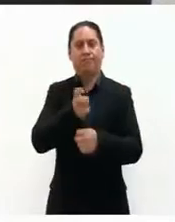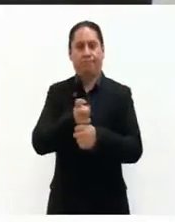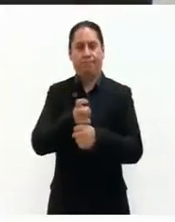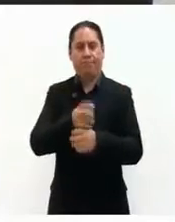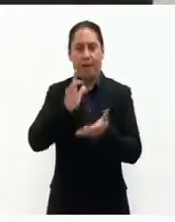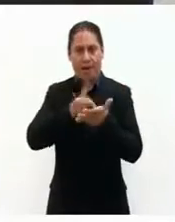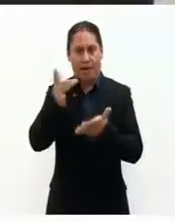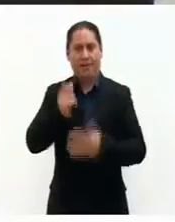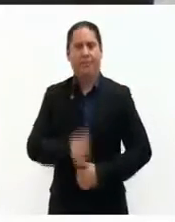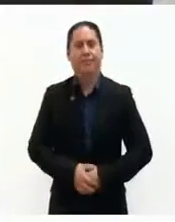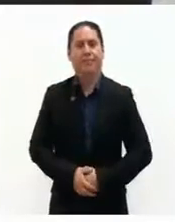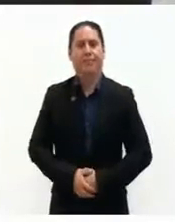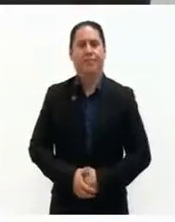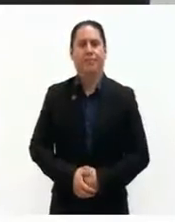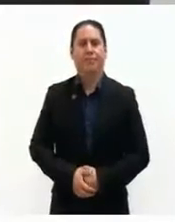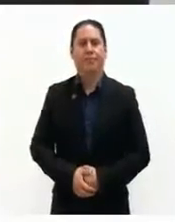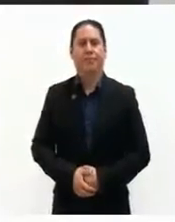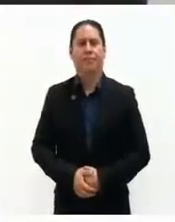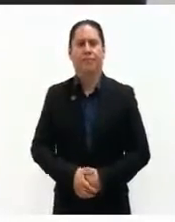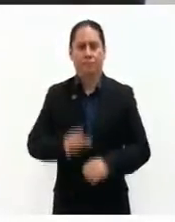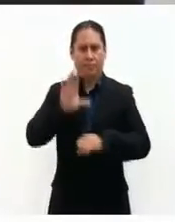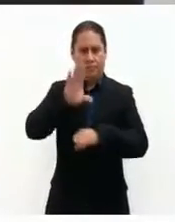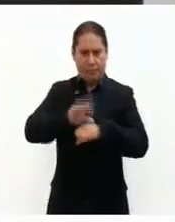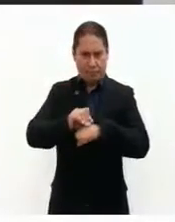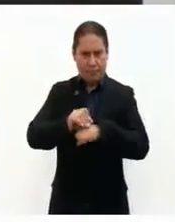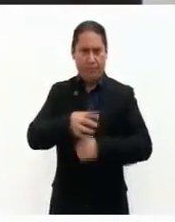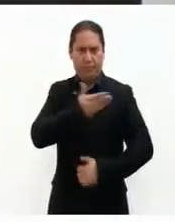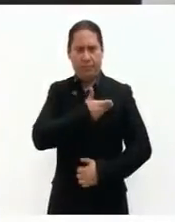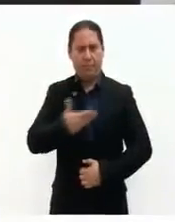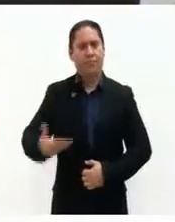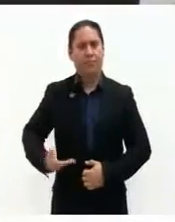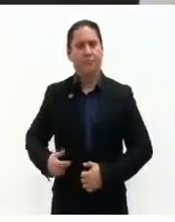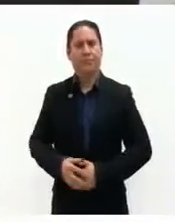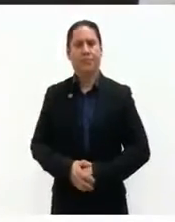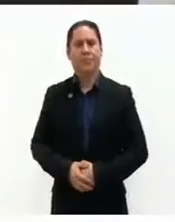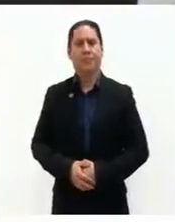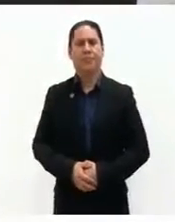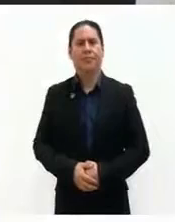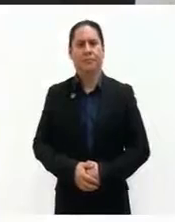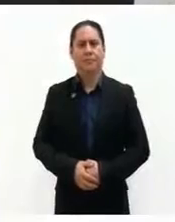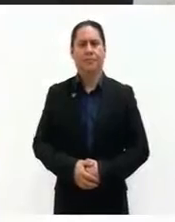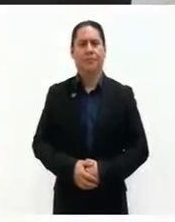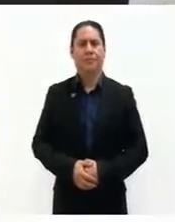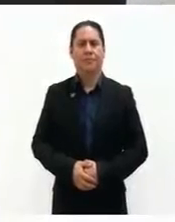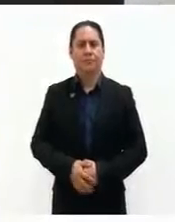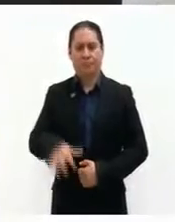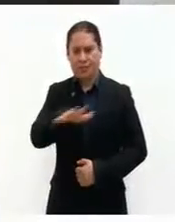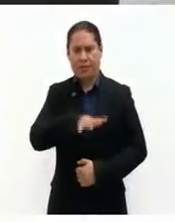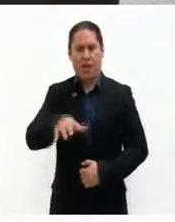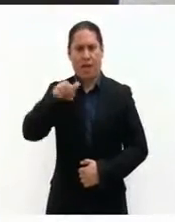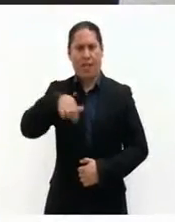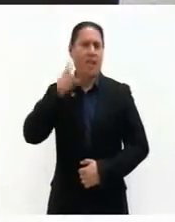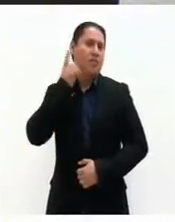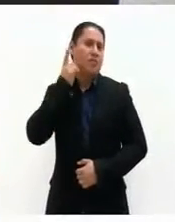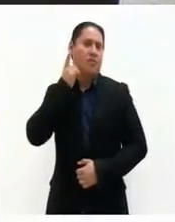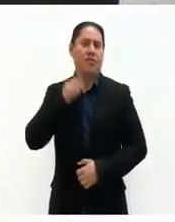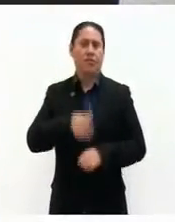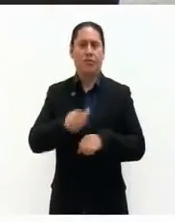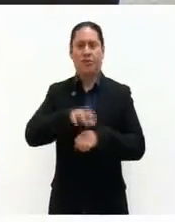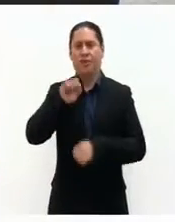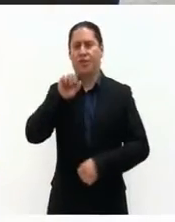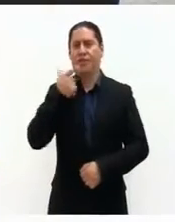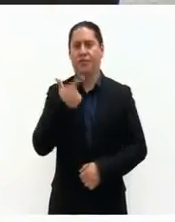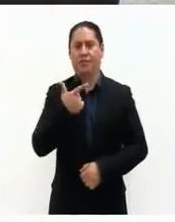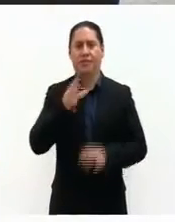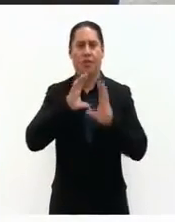Gracias, diputado presidente. Con su permiso, diputado presidente de la Comisión Permanente de esta 67ª